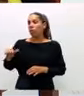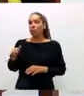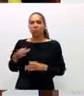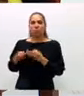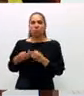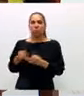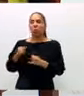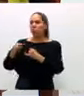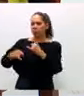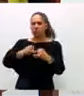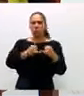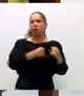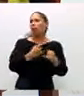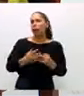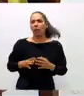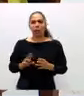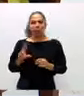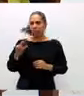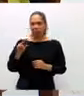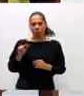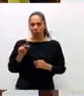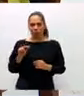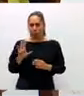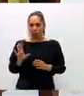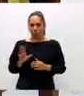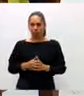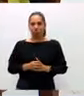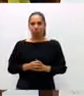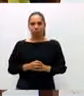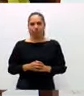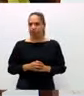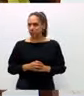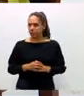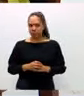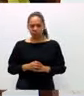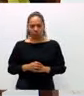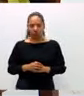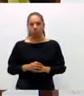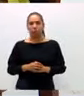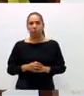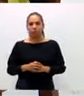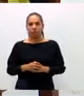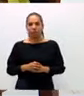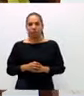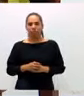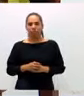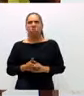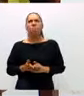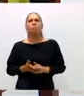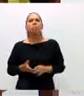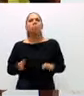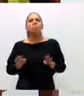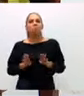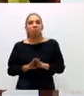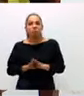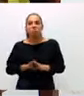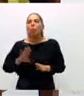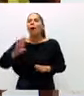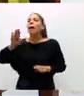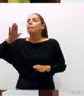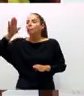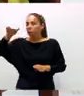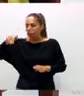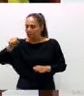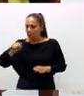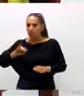hacer un juego de negociación o de empatía. Eso no sería lo pertinente. Lo pertinente es construir